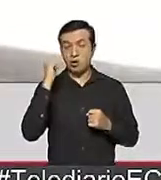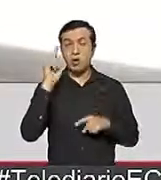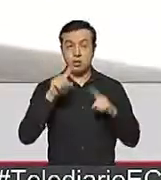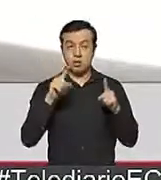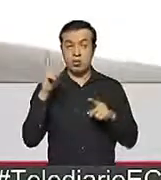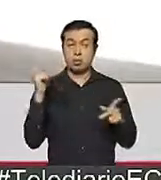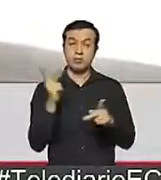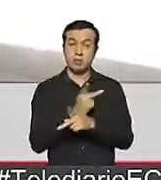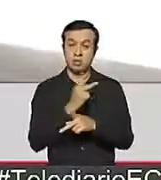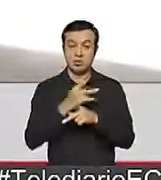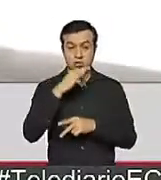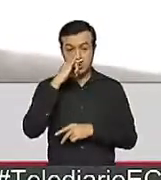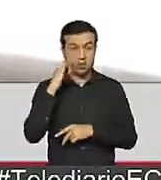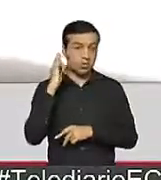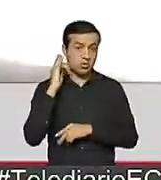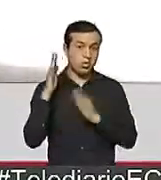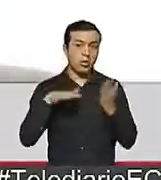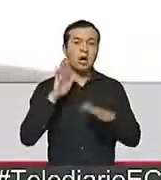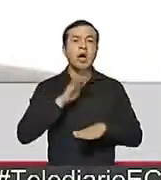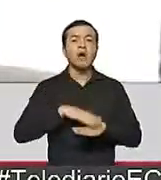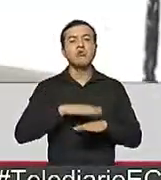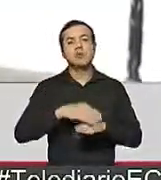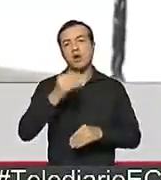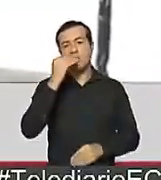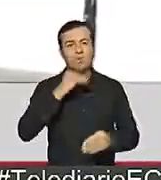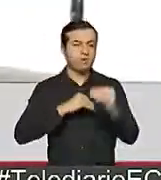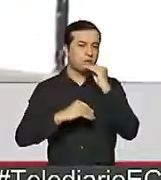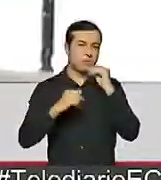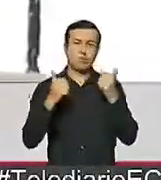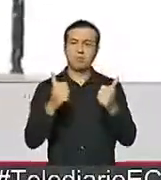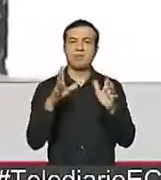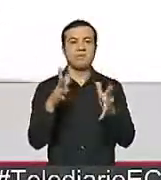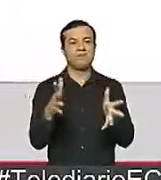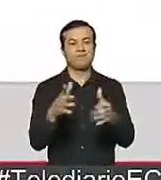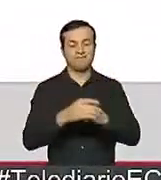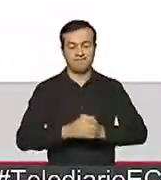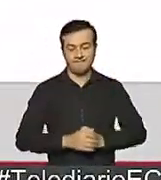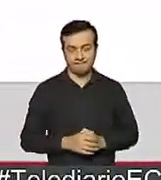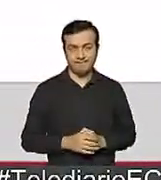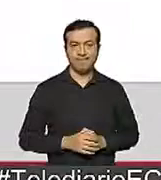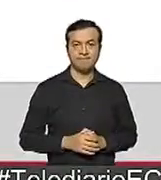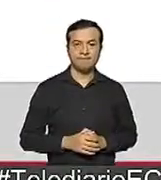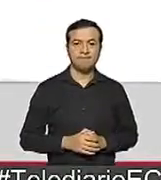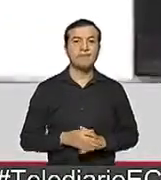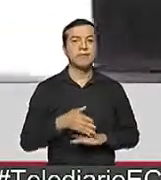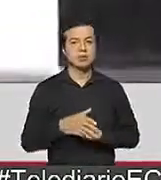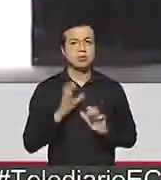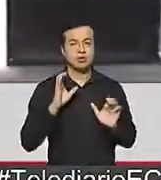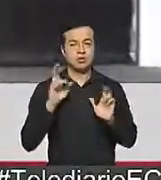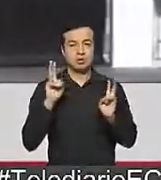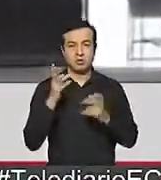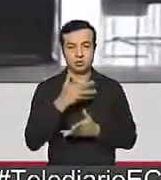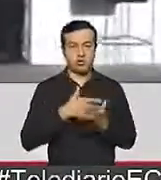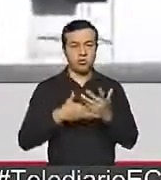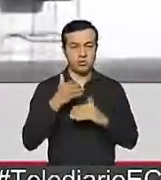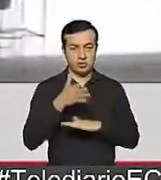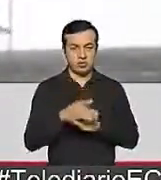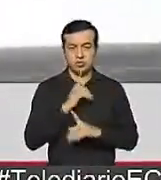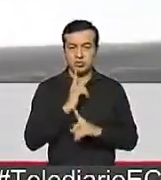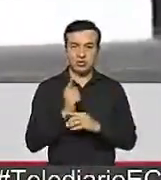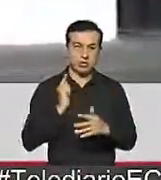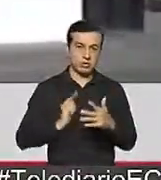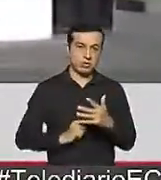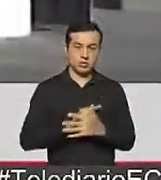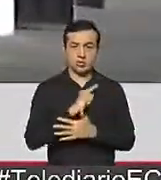morbimortalidad infantil se debe a una inadecuada alimentación. Muy bien, vamos a tener la oportunidad de platicar más adelante a detalle